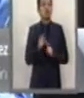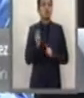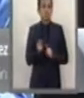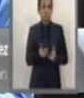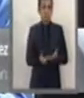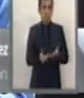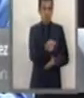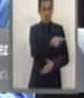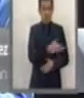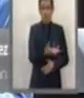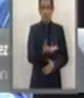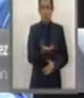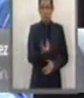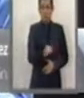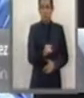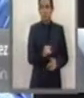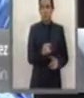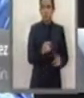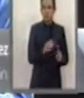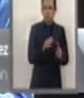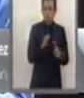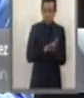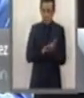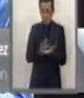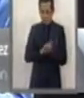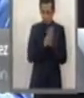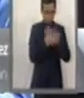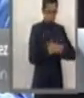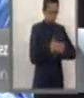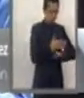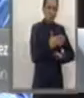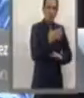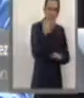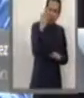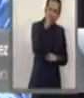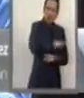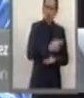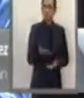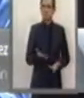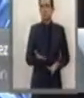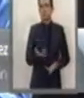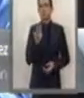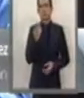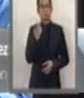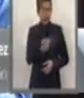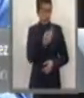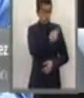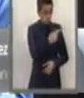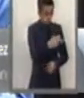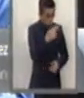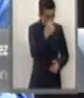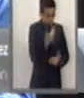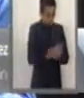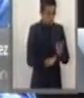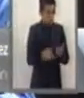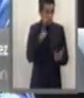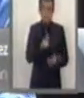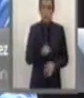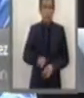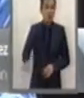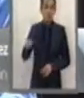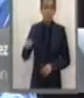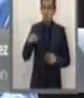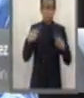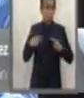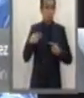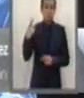actividad ilícita de la falsificación de documentos en general, ya que dañan con esta práctica al individuo en su